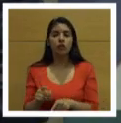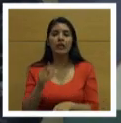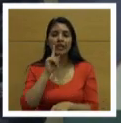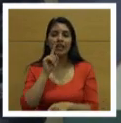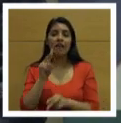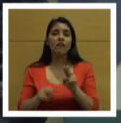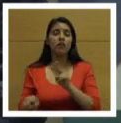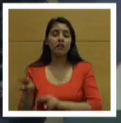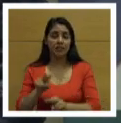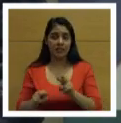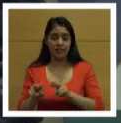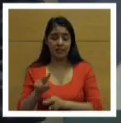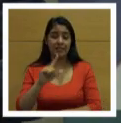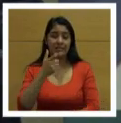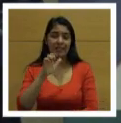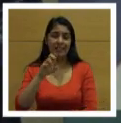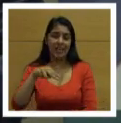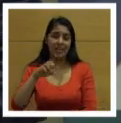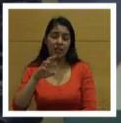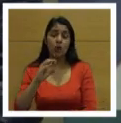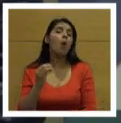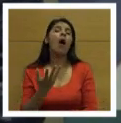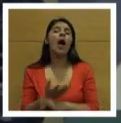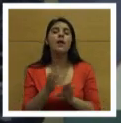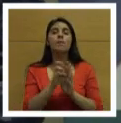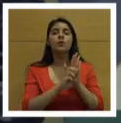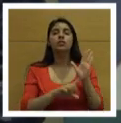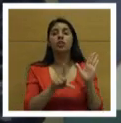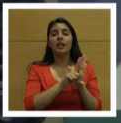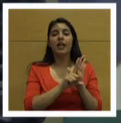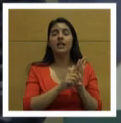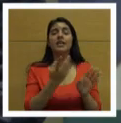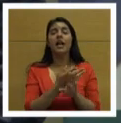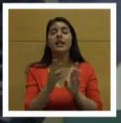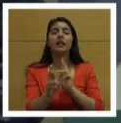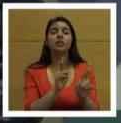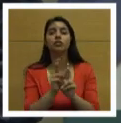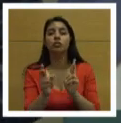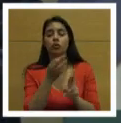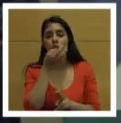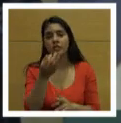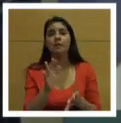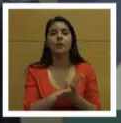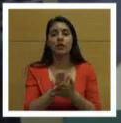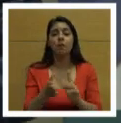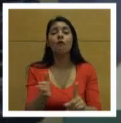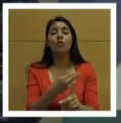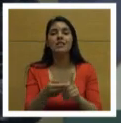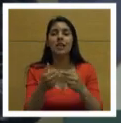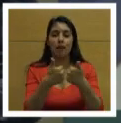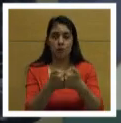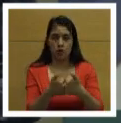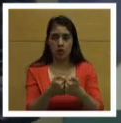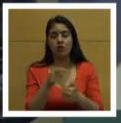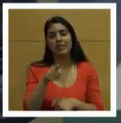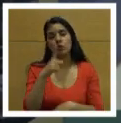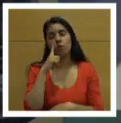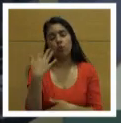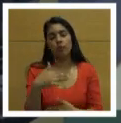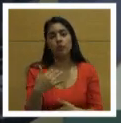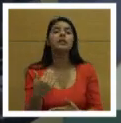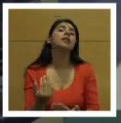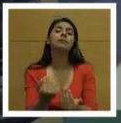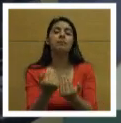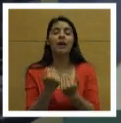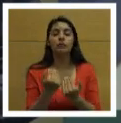nosotros utilizamos, existe un proyecto de ley que dice relación, por ejemplo, con lo que es la violencia en el pololeo, que eso sería un gran aporte para nosotros